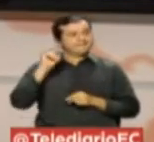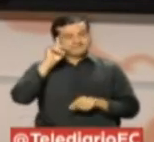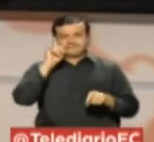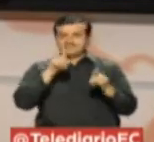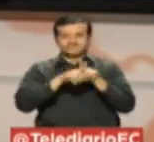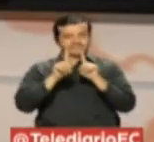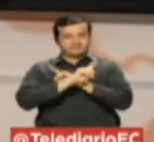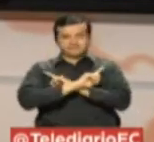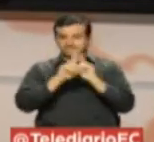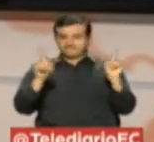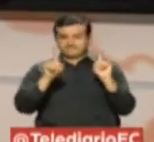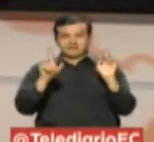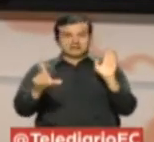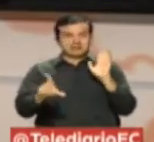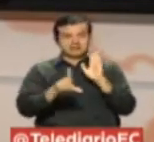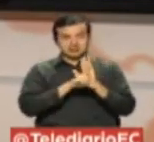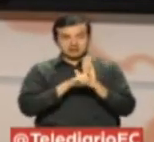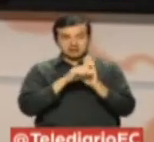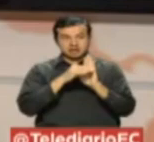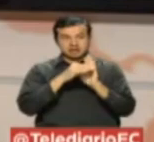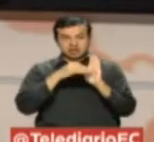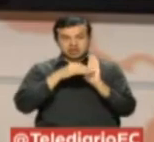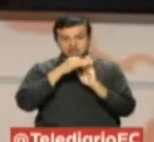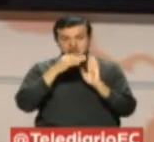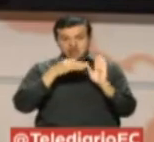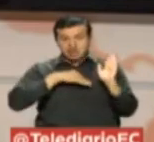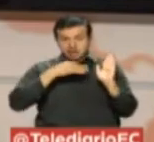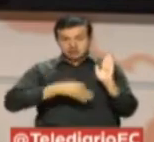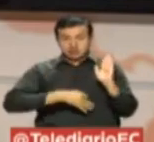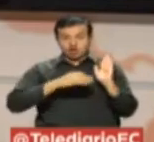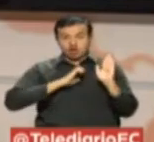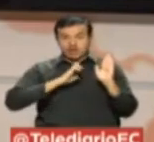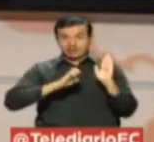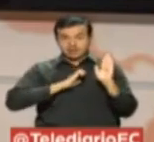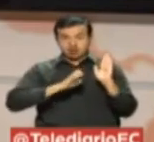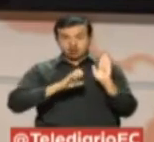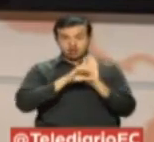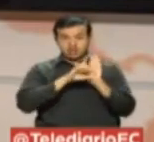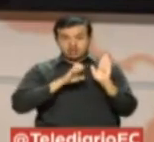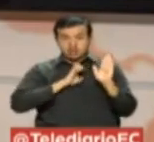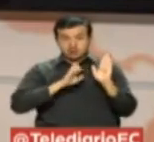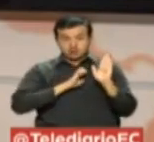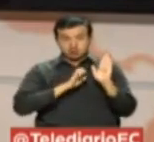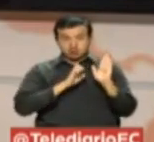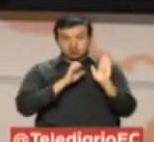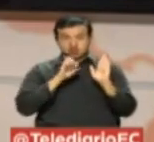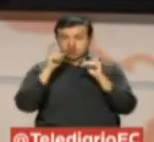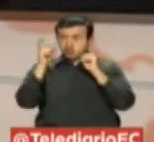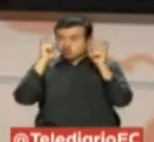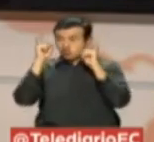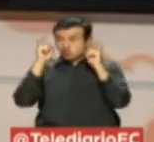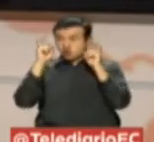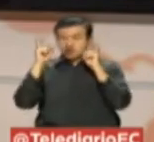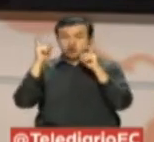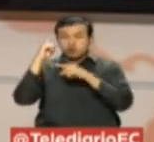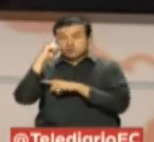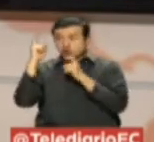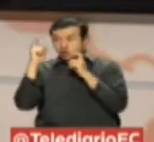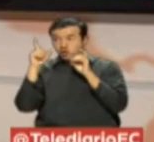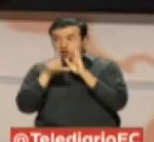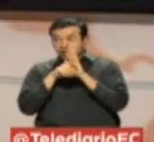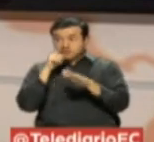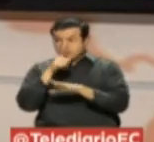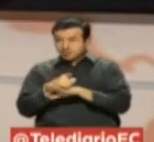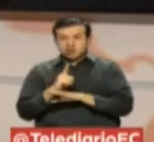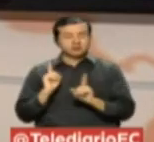con el código deontológico las normas deontológicas no pueden ser legisladas o articuladas en una ley